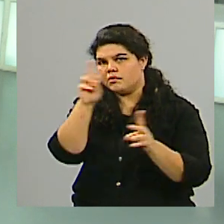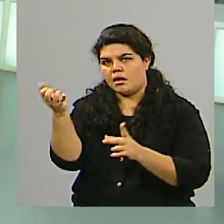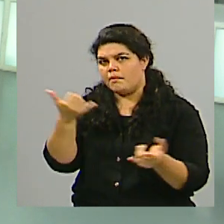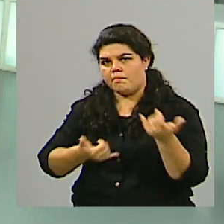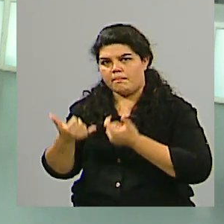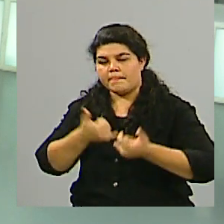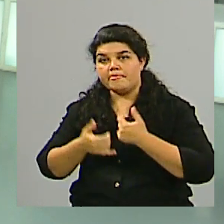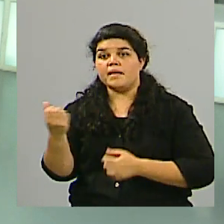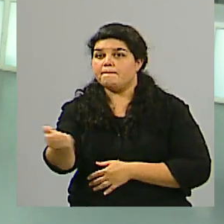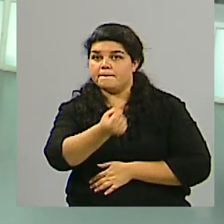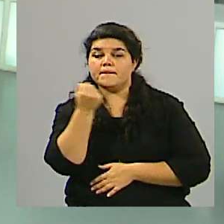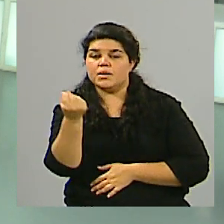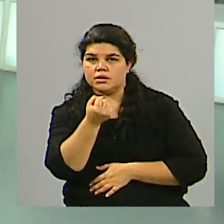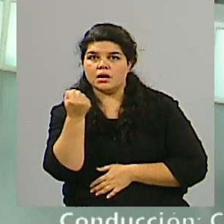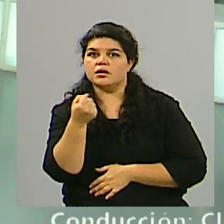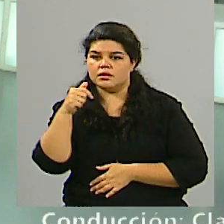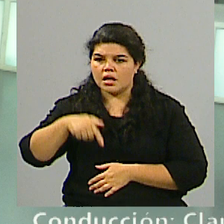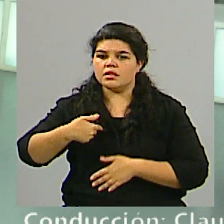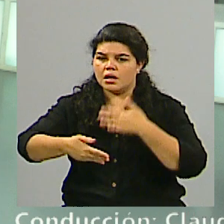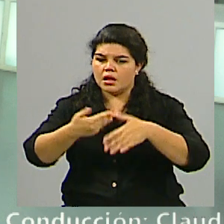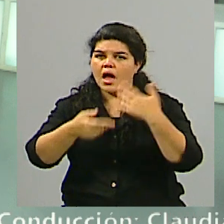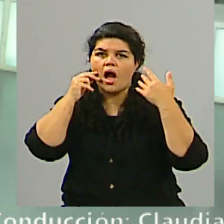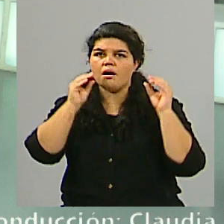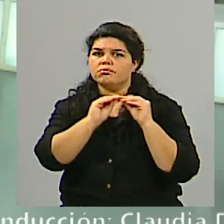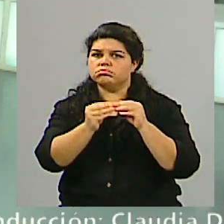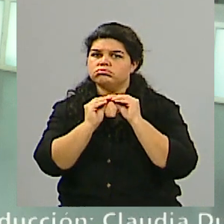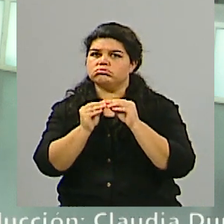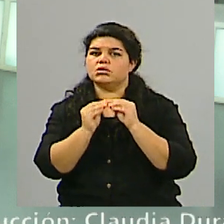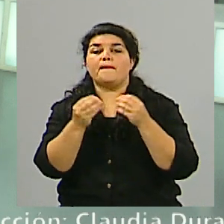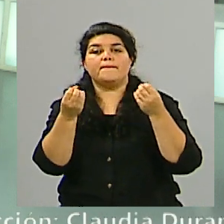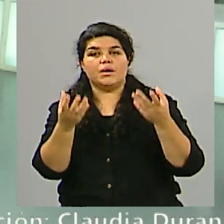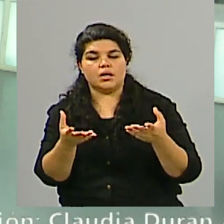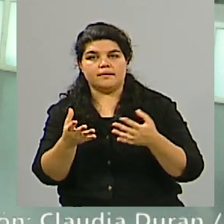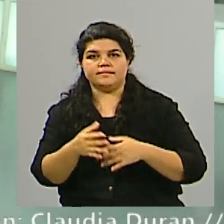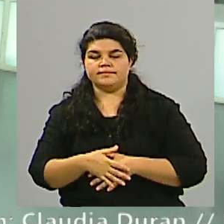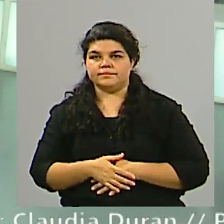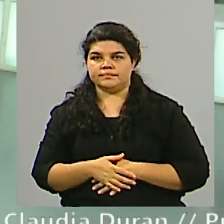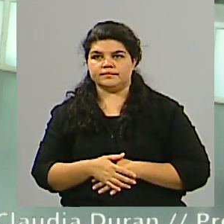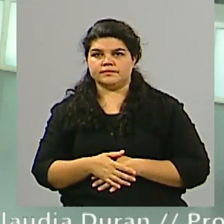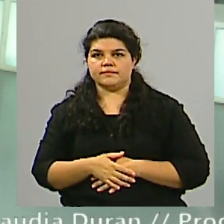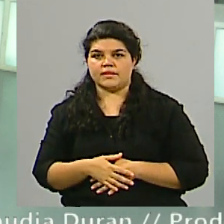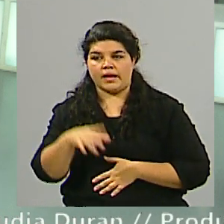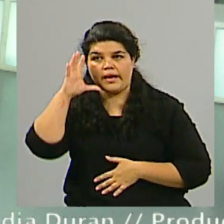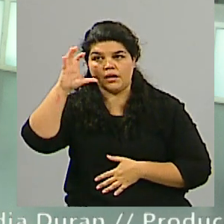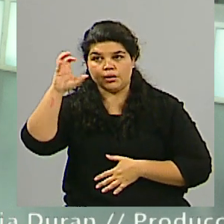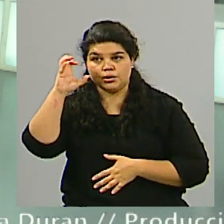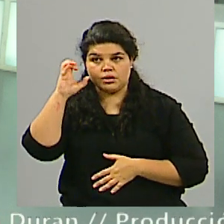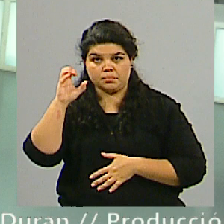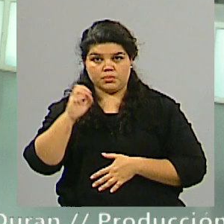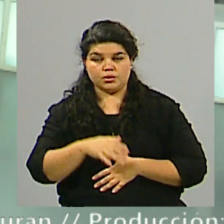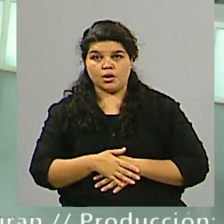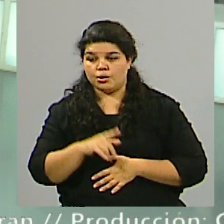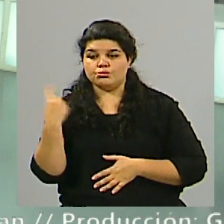Casa de Altos Estudios tenga y se dé este espacio del debate, porque recordemos que también en la responsabilidad como